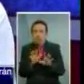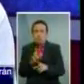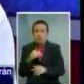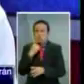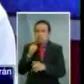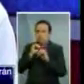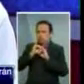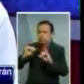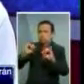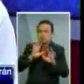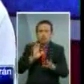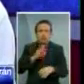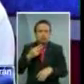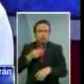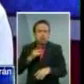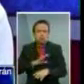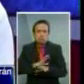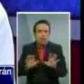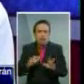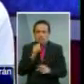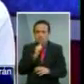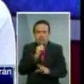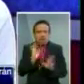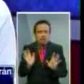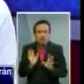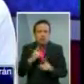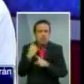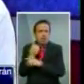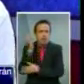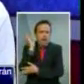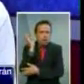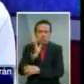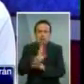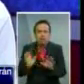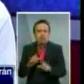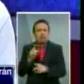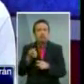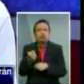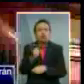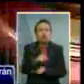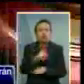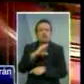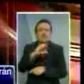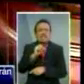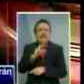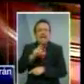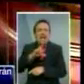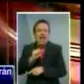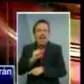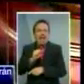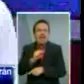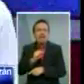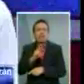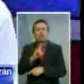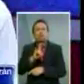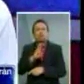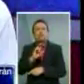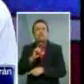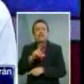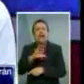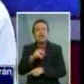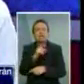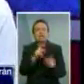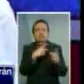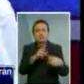esa noticia, que es absolutamente falsa. No ha habido ninguna conversación y no va a haber ninguna reunión. Pero Carla Rubilar es muy cercana. Ella puede tener una conversación como yo tuve con mi familia, con